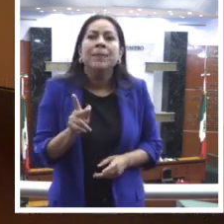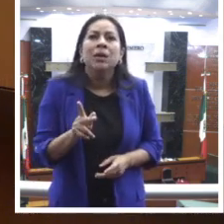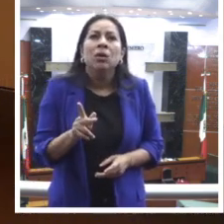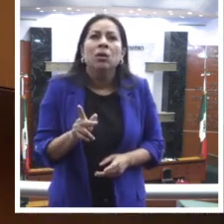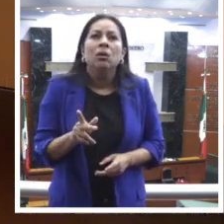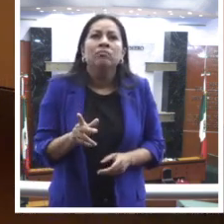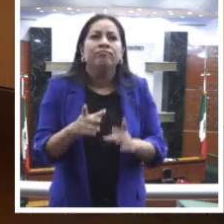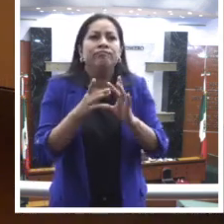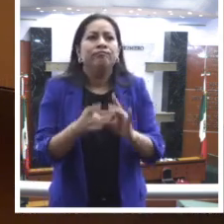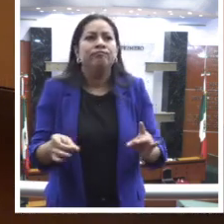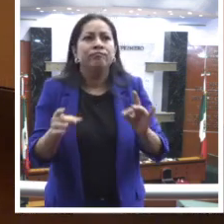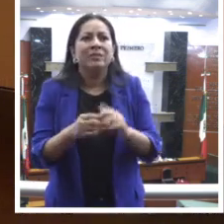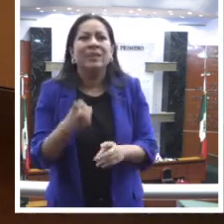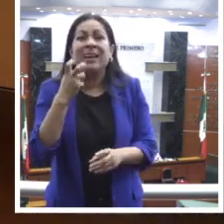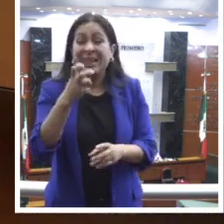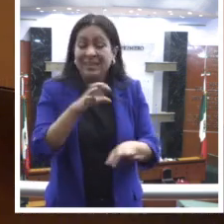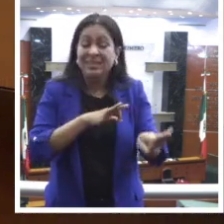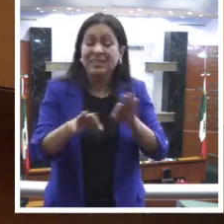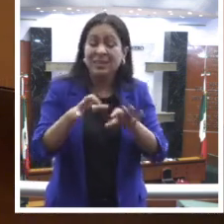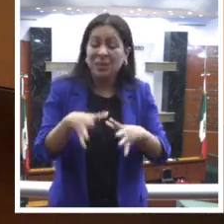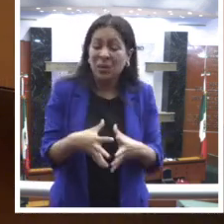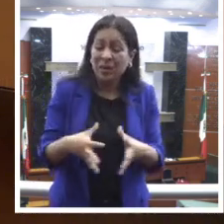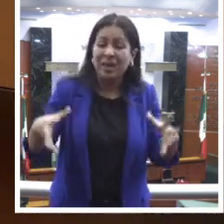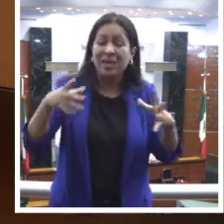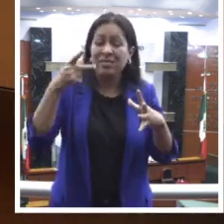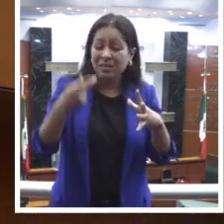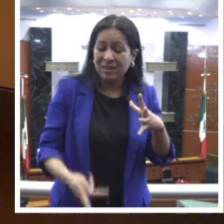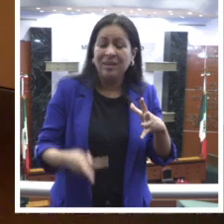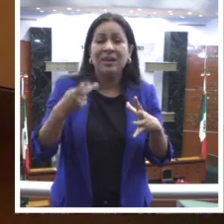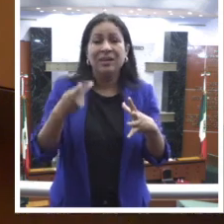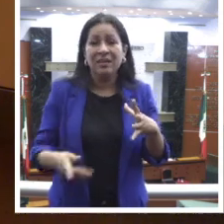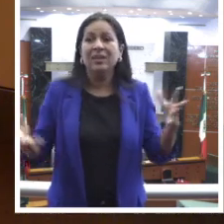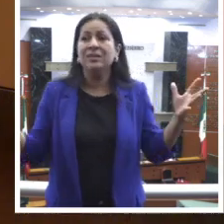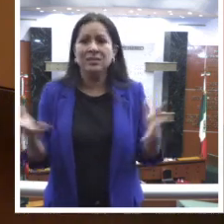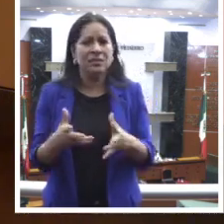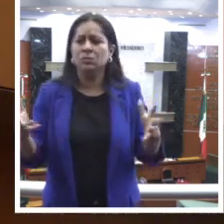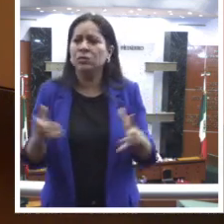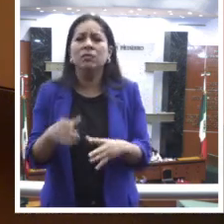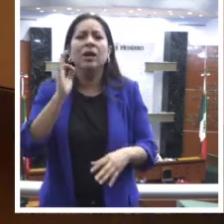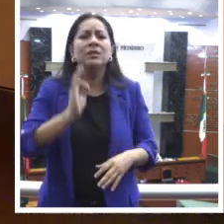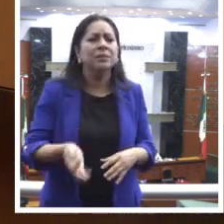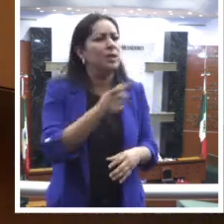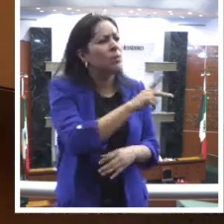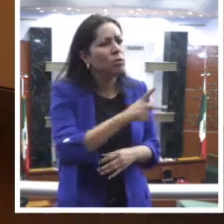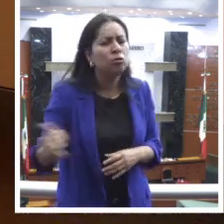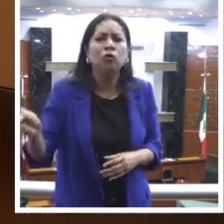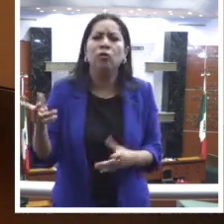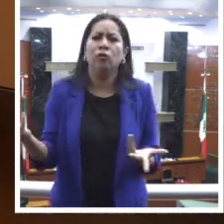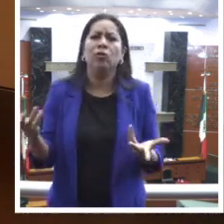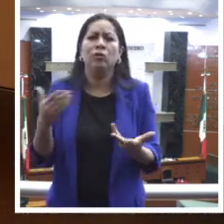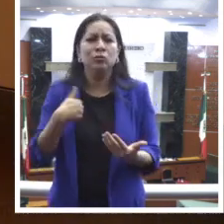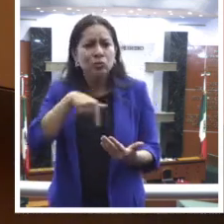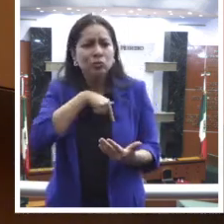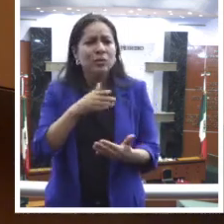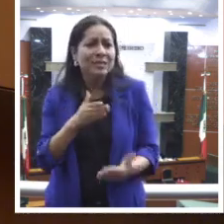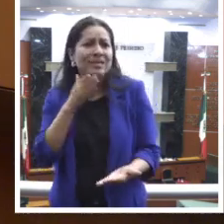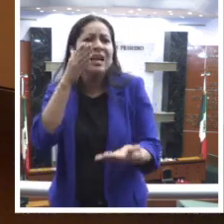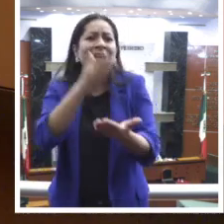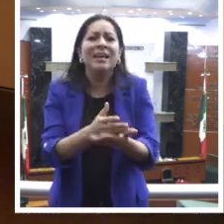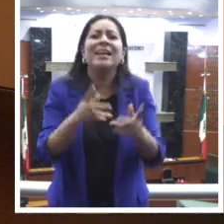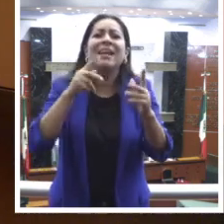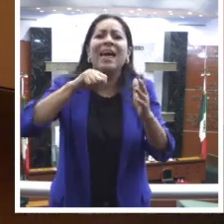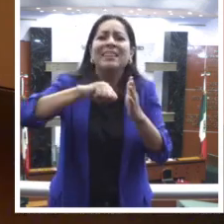refiriéndonos a ese gran trabajo que hicimos desde aquí se fue aprobada por unanimidad es decir nos adelantamos en la